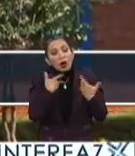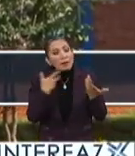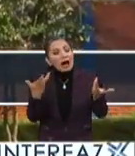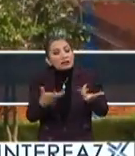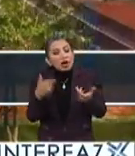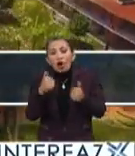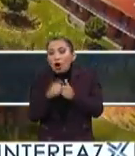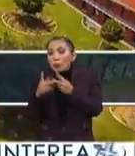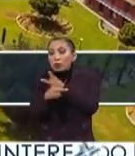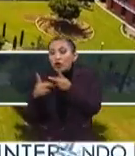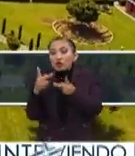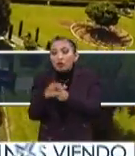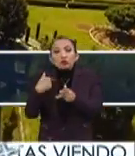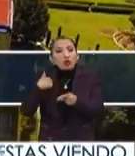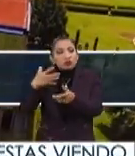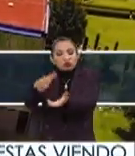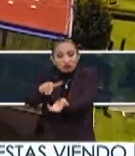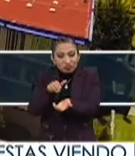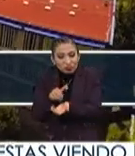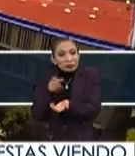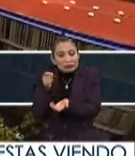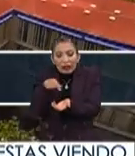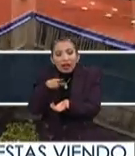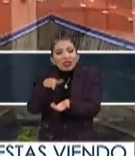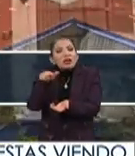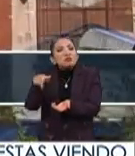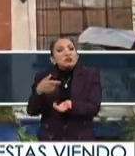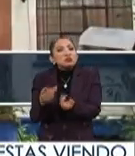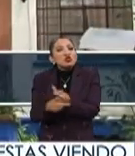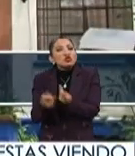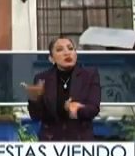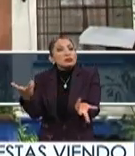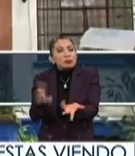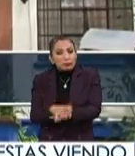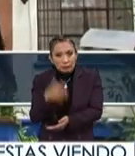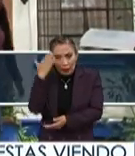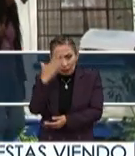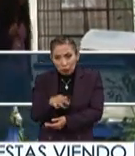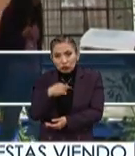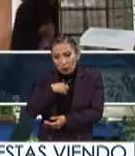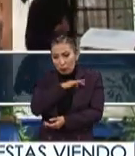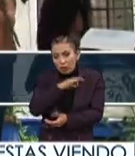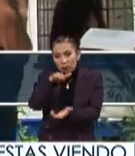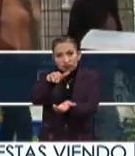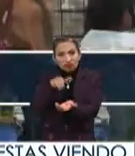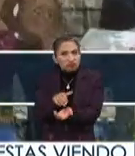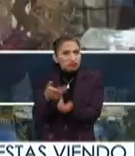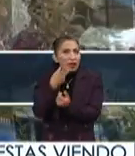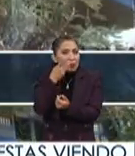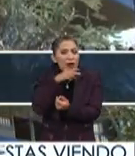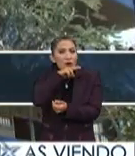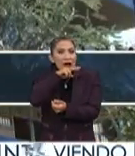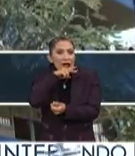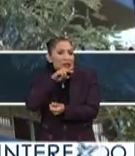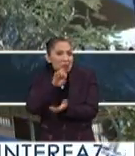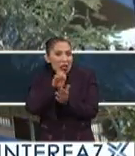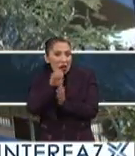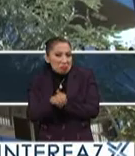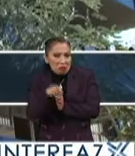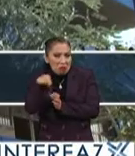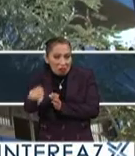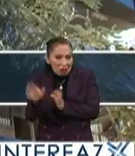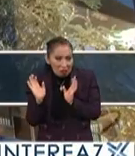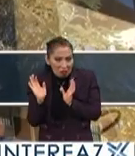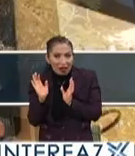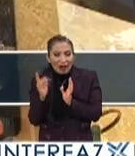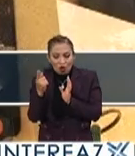a hacer con los productos que obtenemos. Sabemos exactamente que yo puedo obtener, hablemos de aguacates, por ejemplo, que es uno de